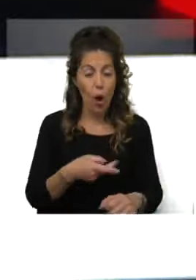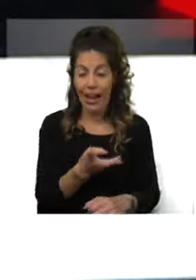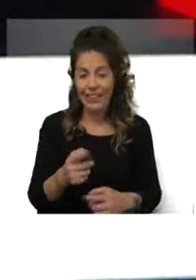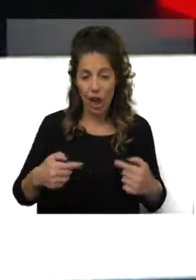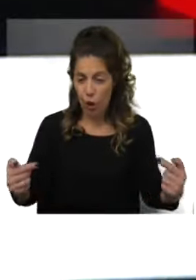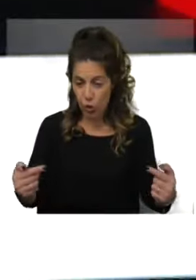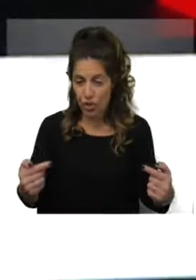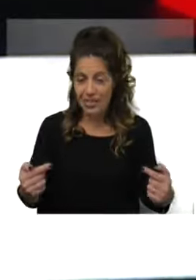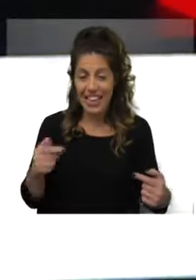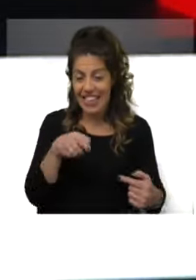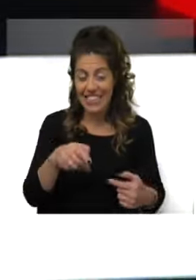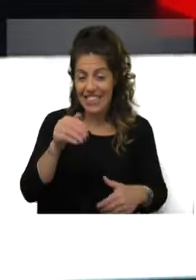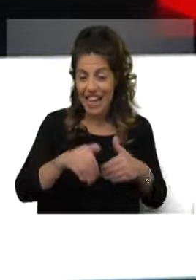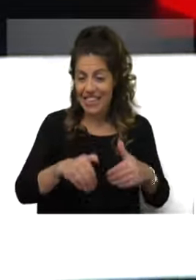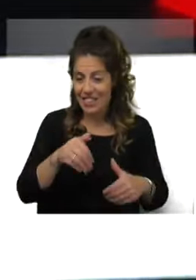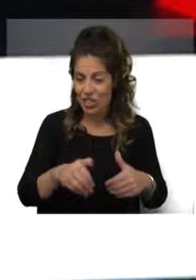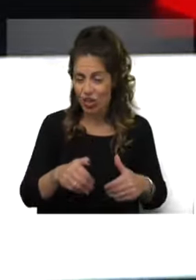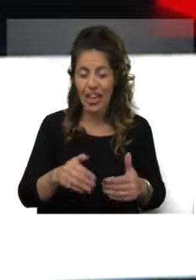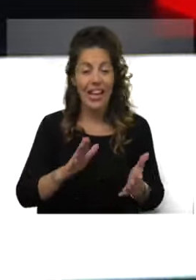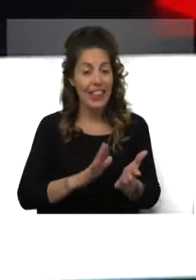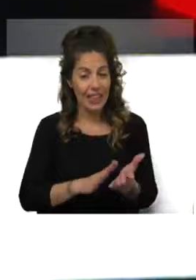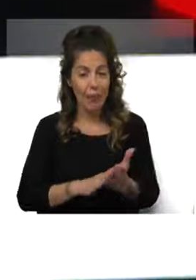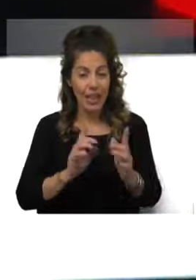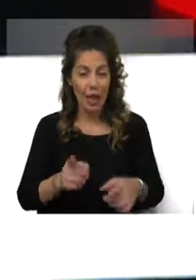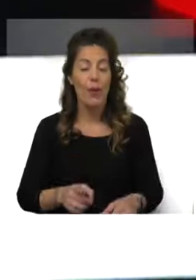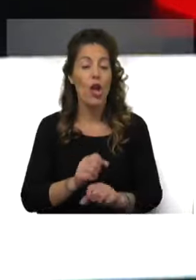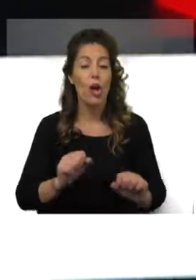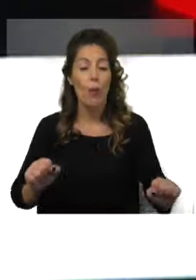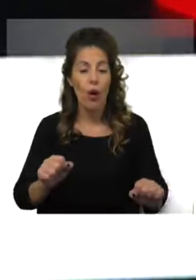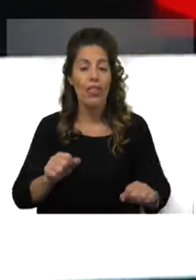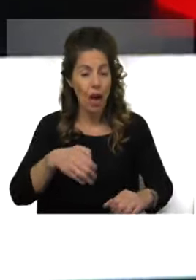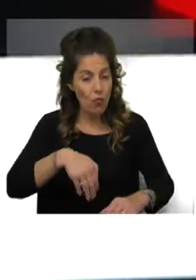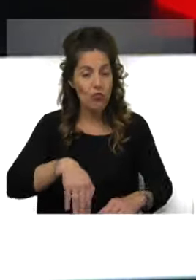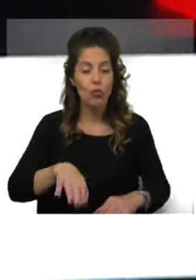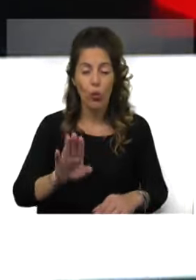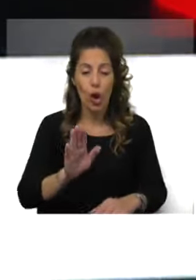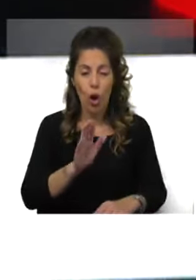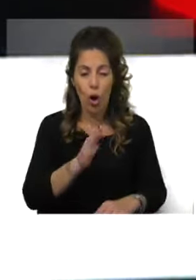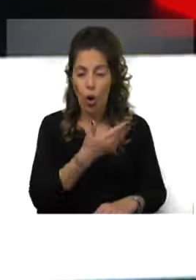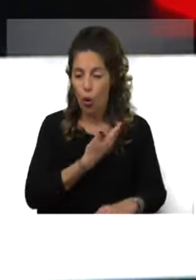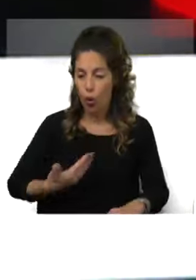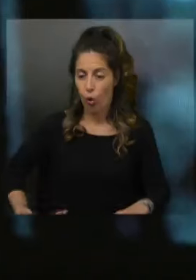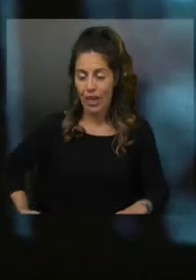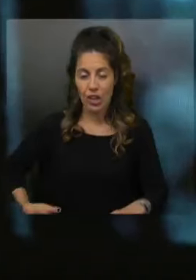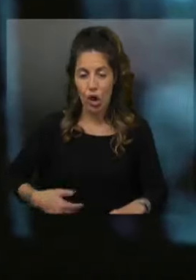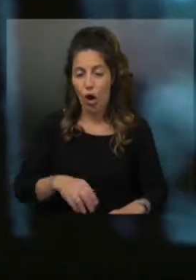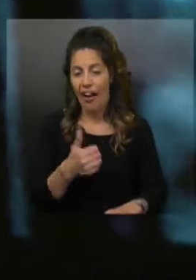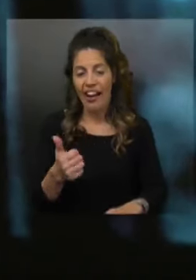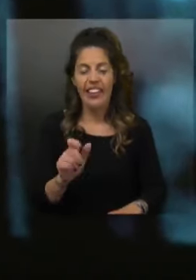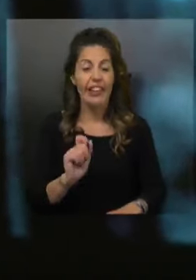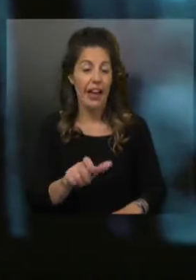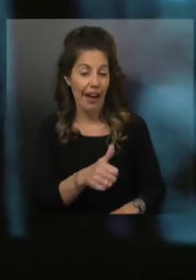que se juegan y que determinan incluso lo que puede llegar a ser un gobierno gane quien gane no